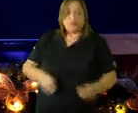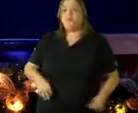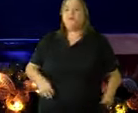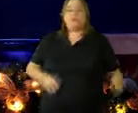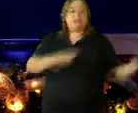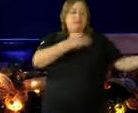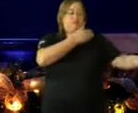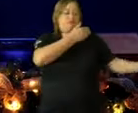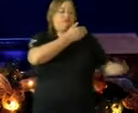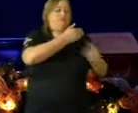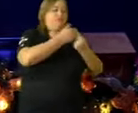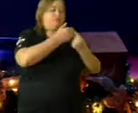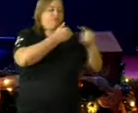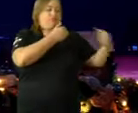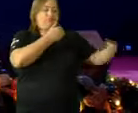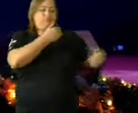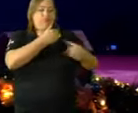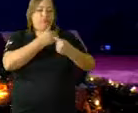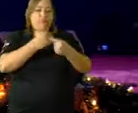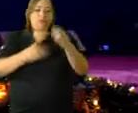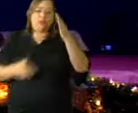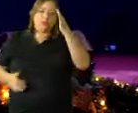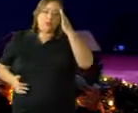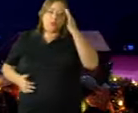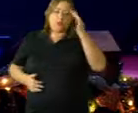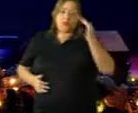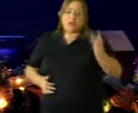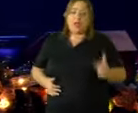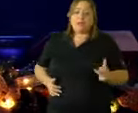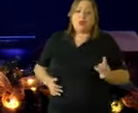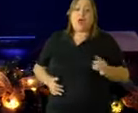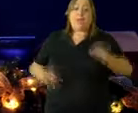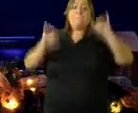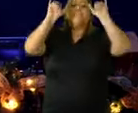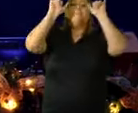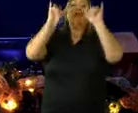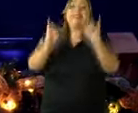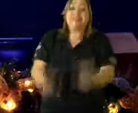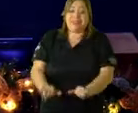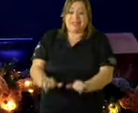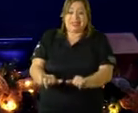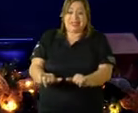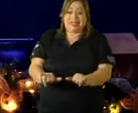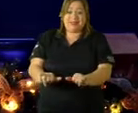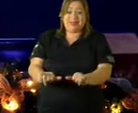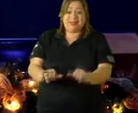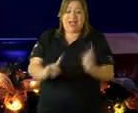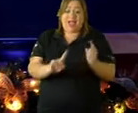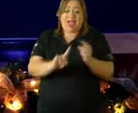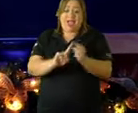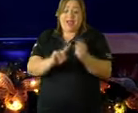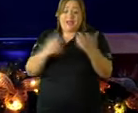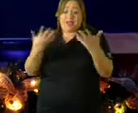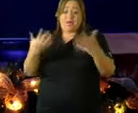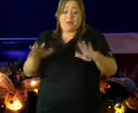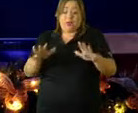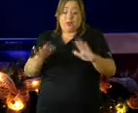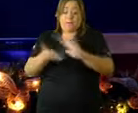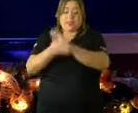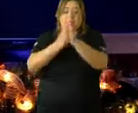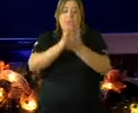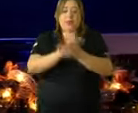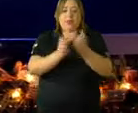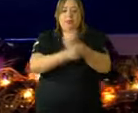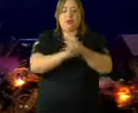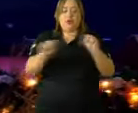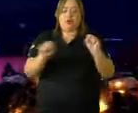ataque continuo. Por eso es que dice el que persevere hasta el fin. Será salvo. No deje